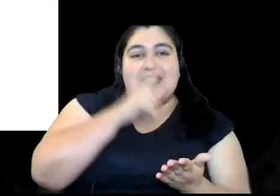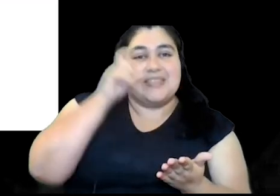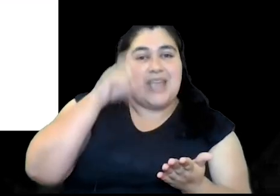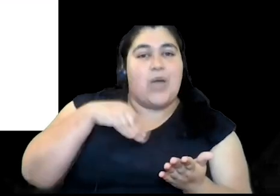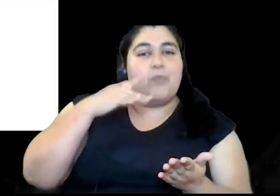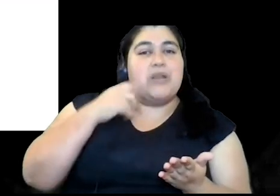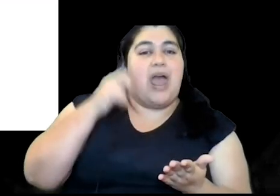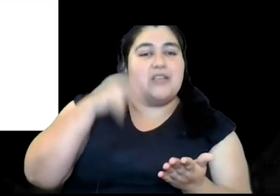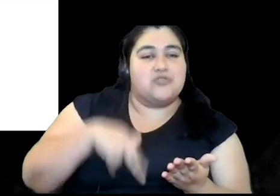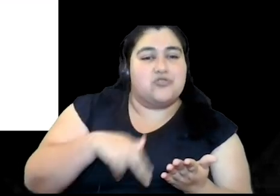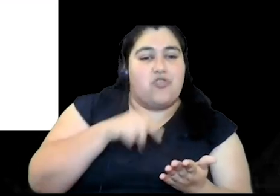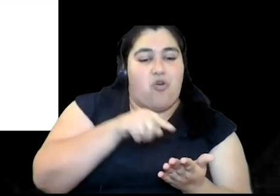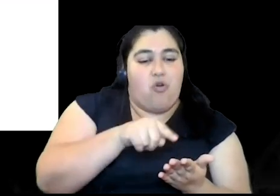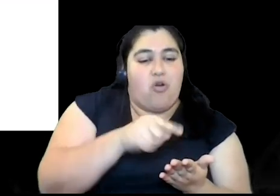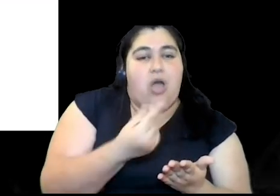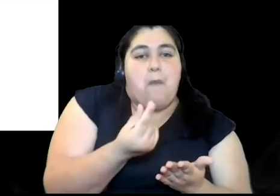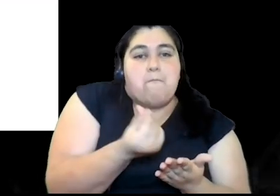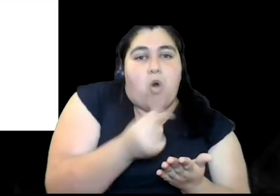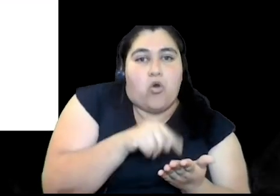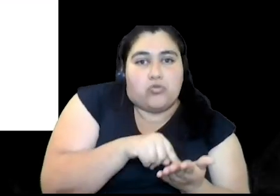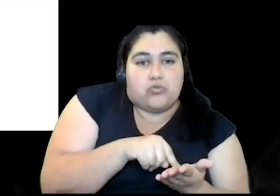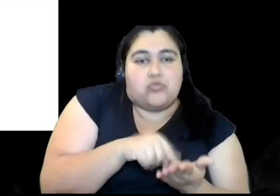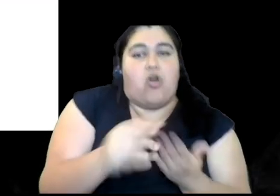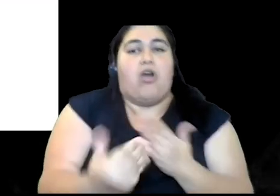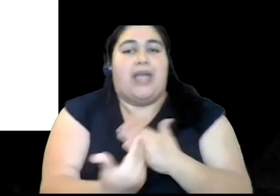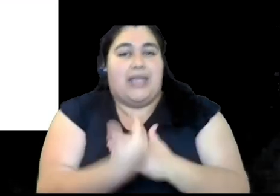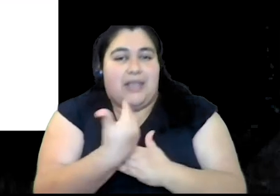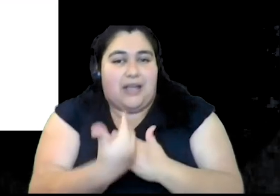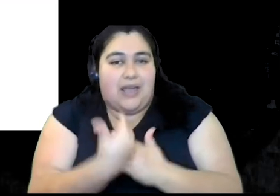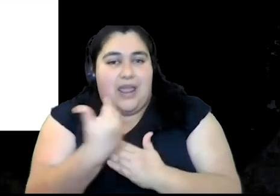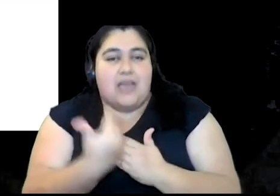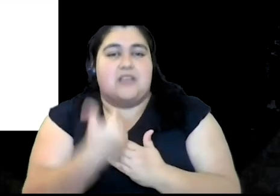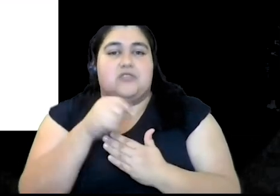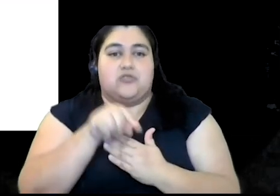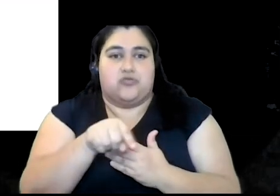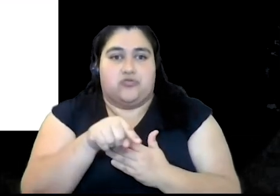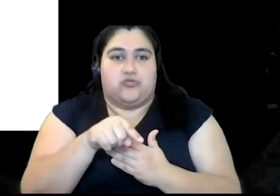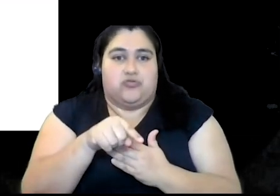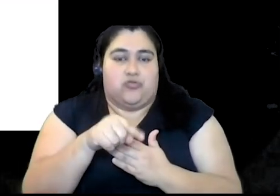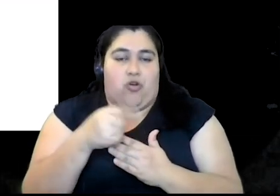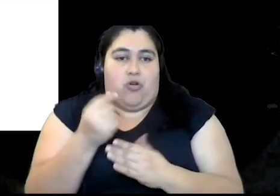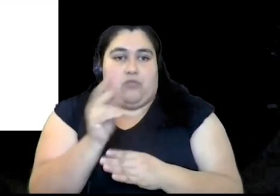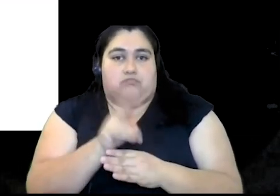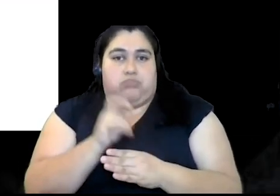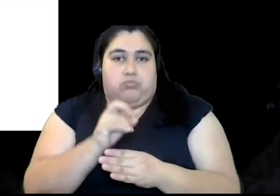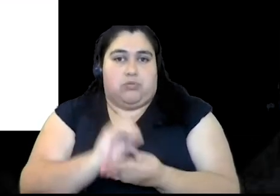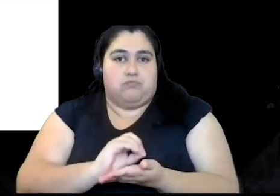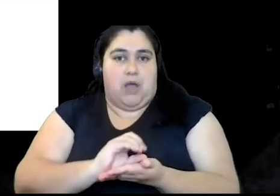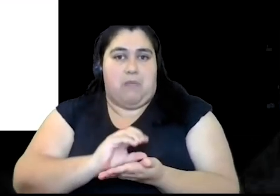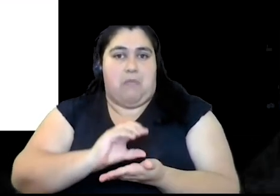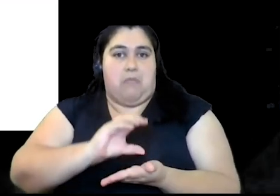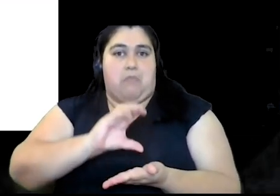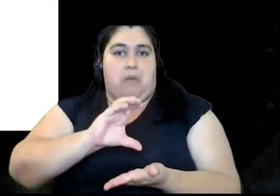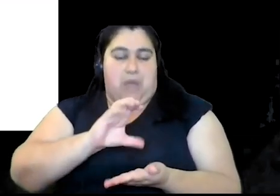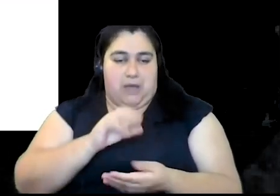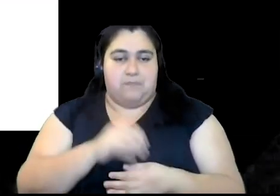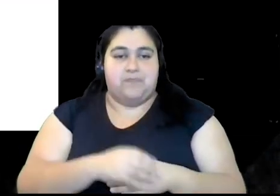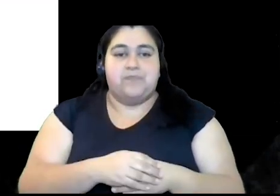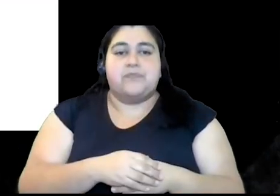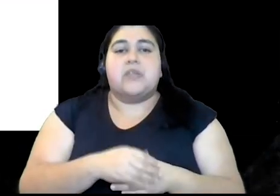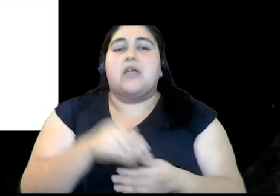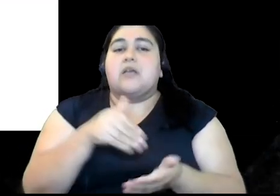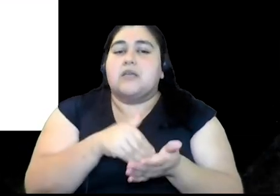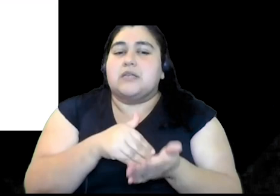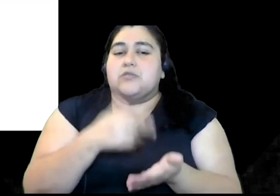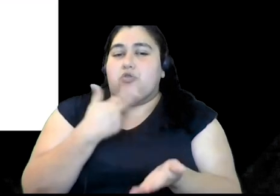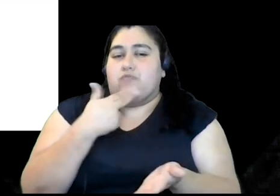de esos ingresos que incrementan la renta, esto va a ser una renta no alcanzada porque ya